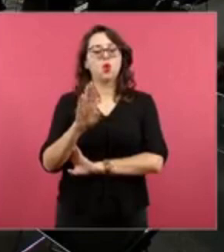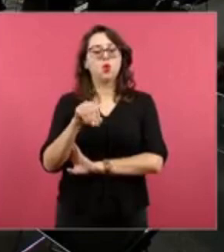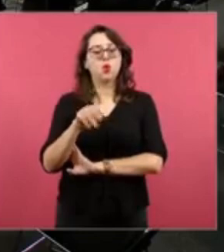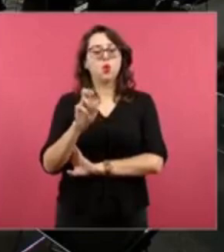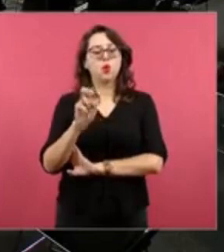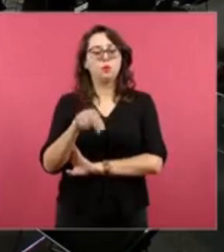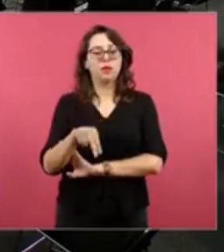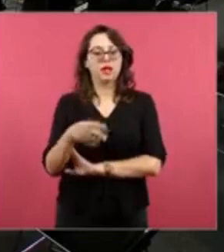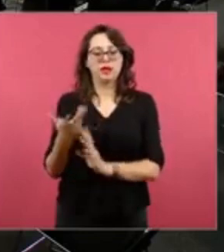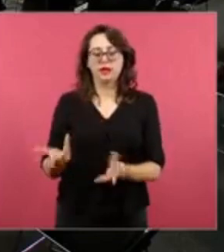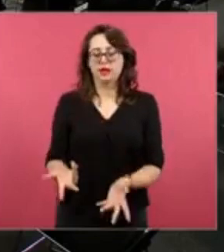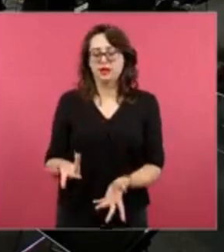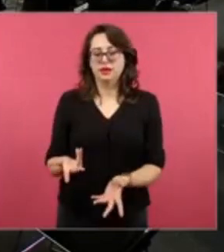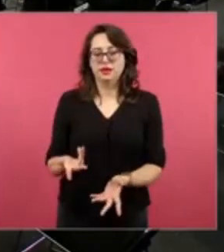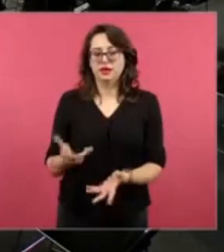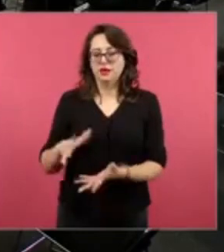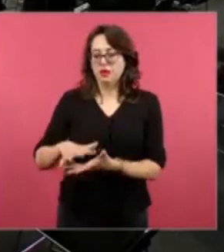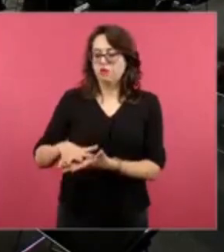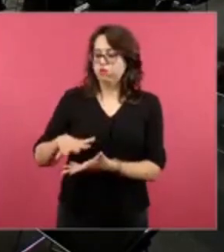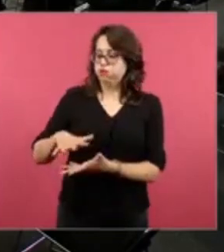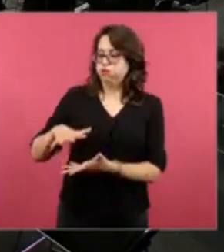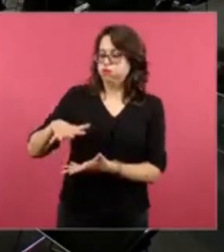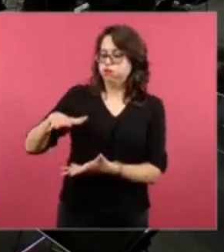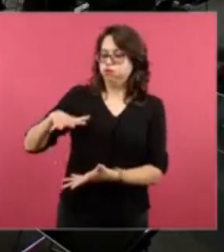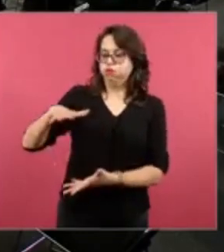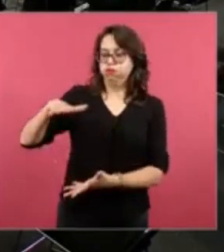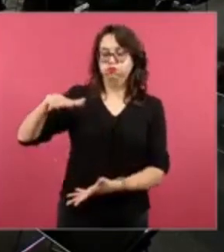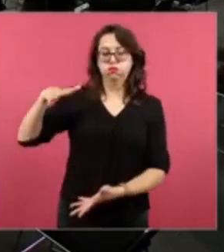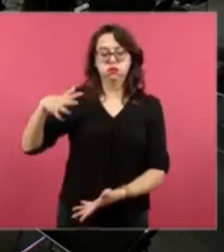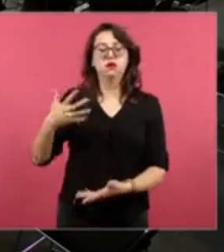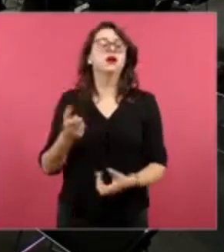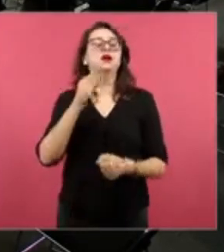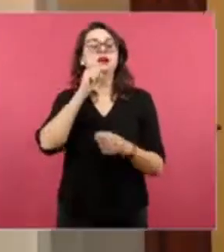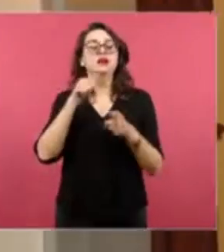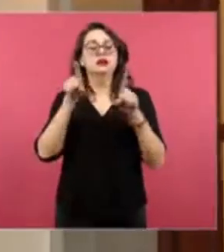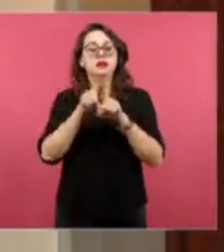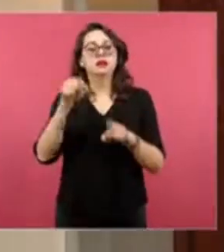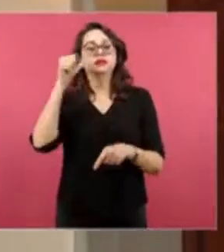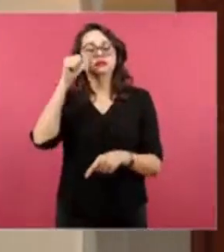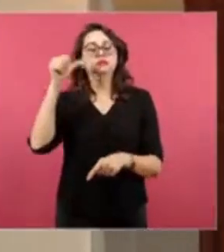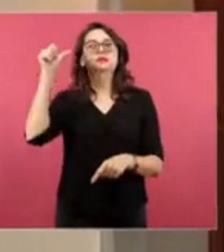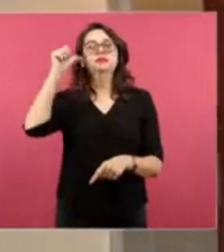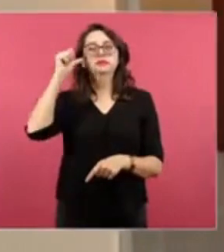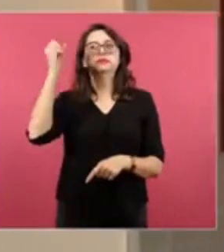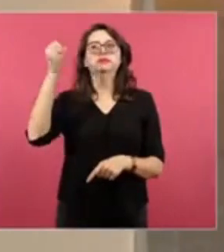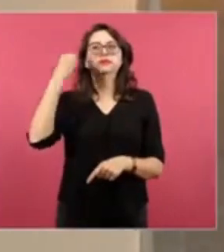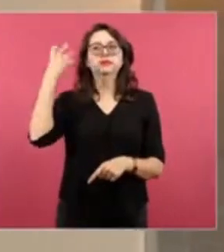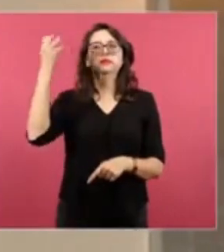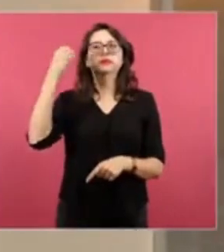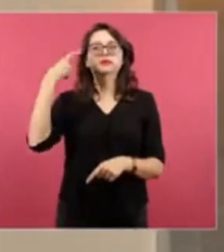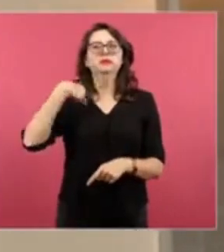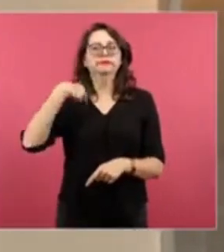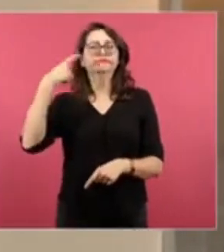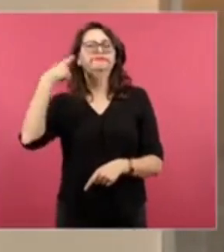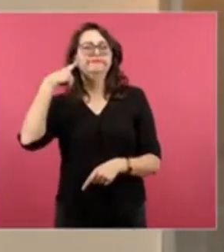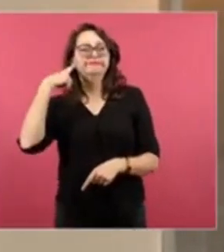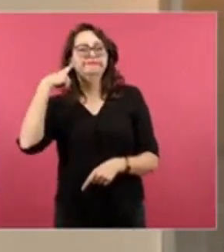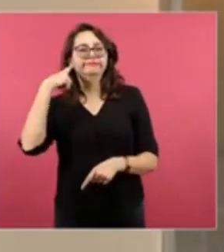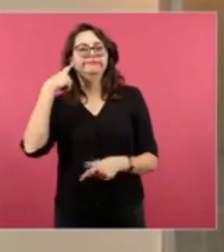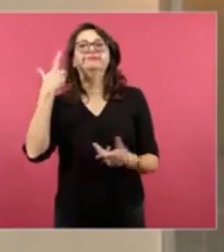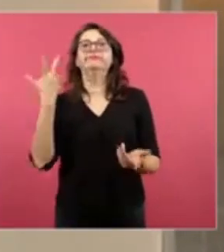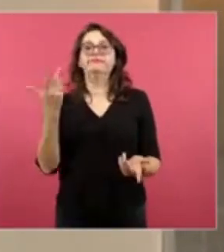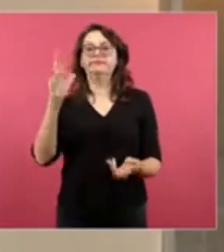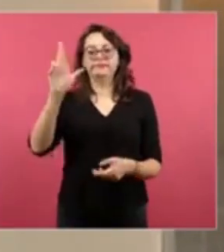es la progresividad del aprendizaje. Y por supuesto, ayer escuchaba yo la conferencia y recordé que todo lo que estamos